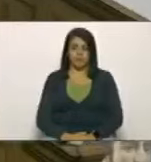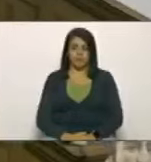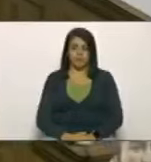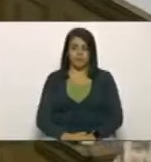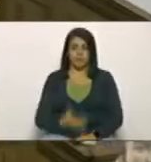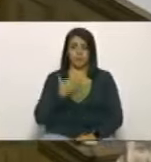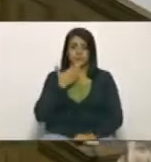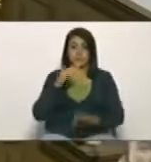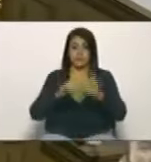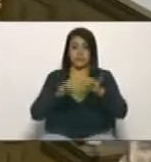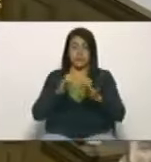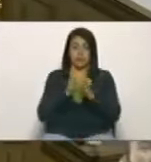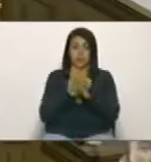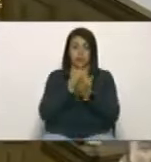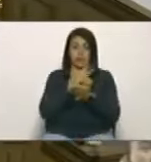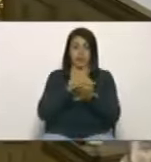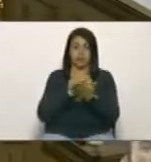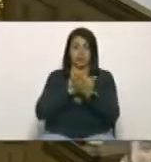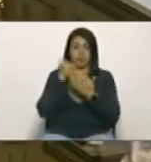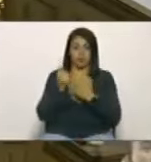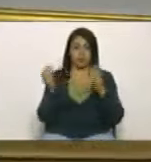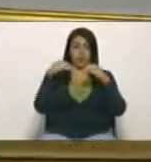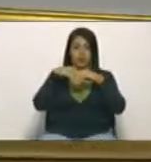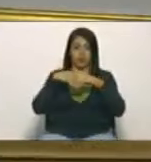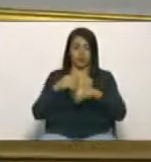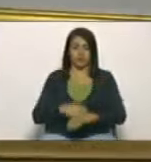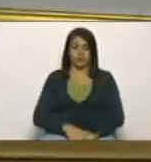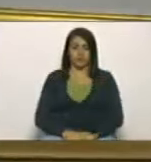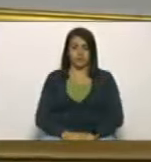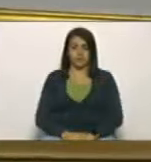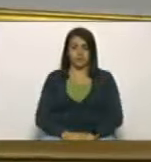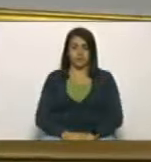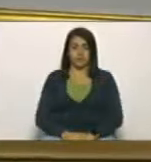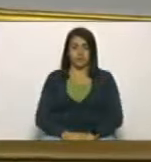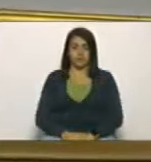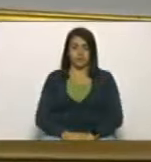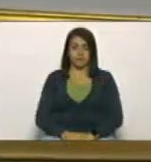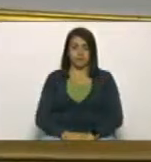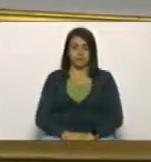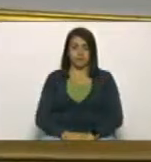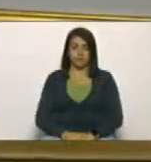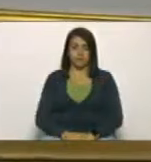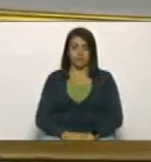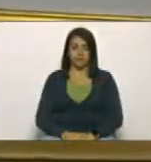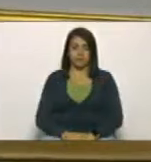Voy a pedirle a la secretaria que por favor lea el proyecto de acuerdo. Su secretario.